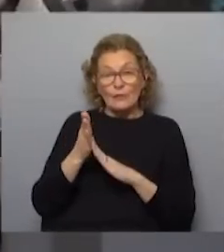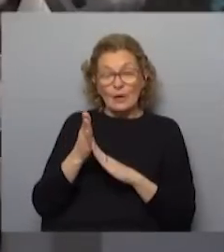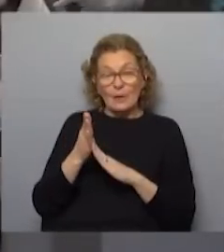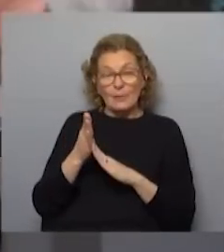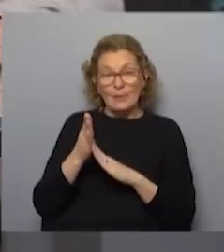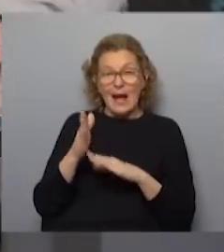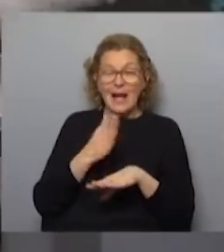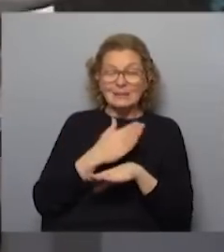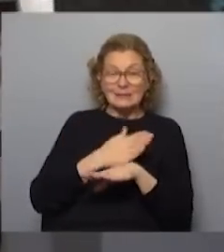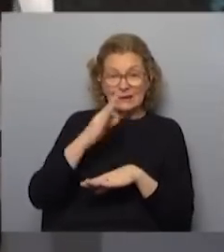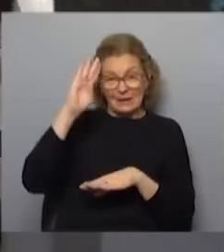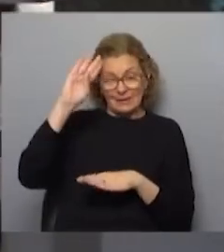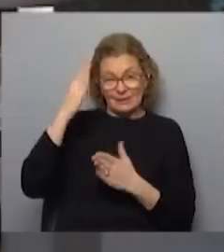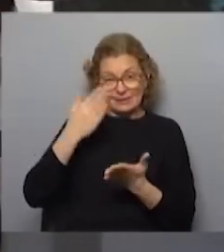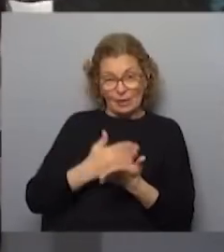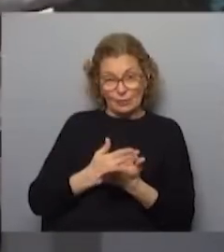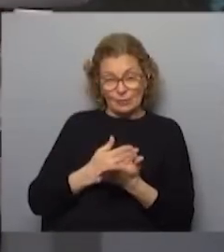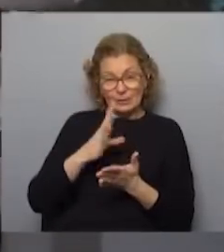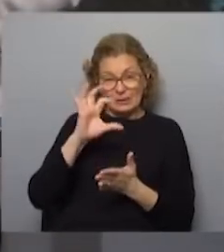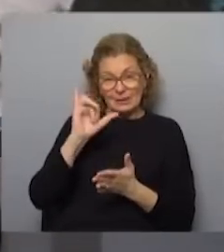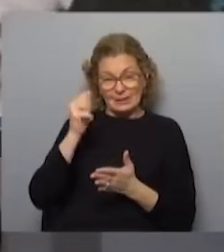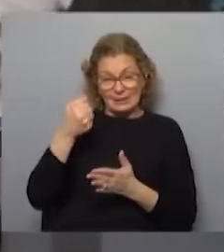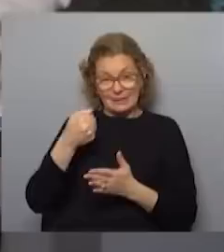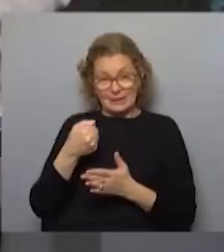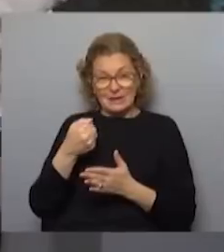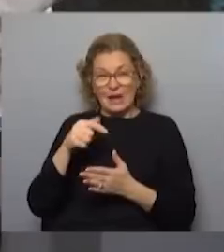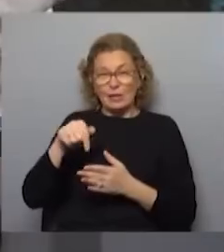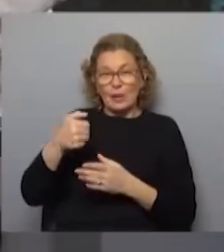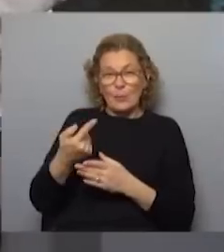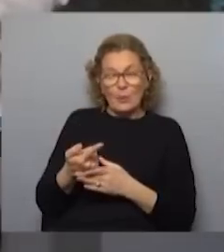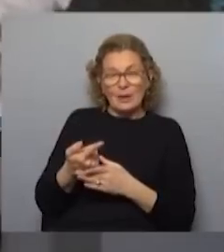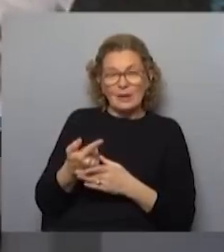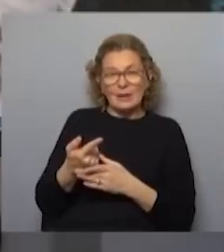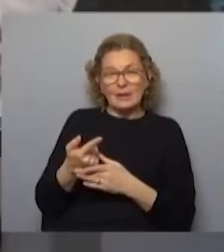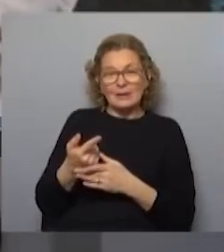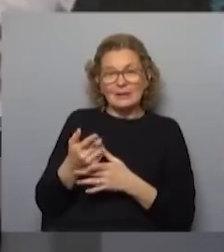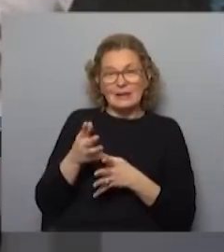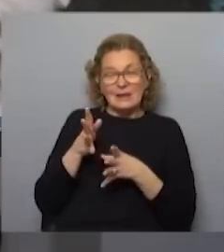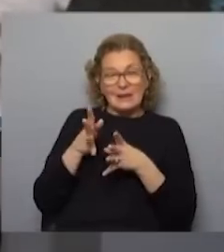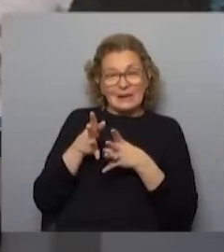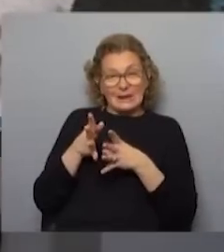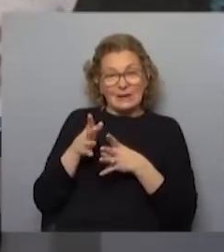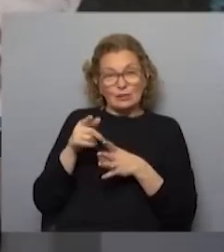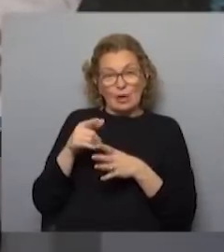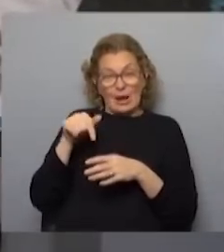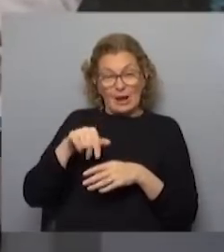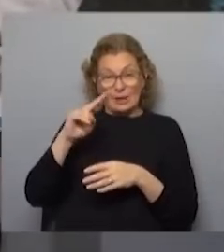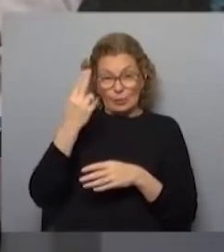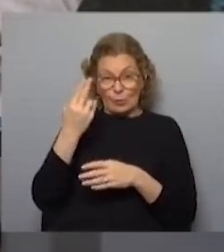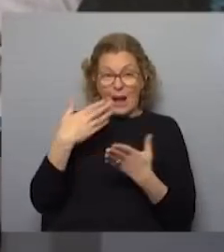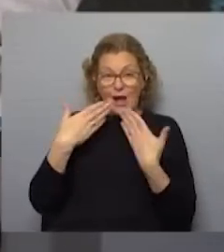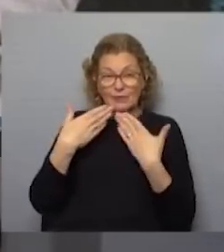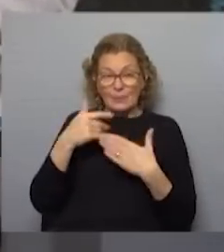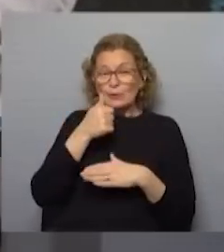la prédica dura porque esto Desde que la Cia es Cia y con la Guerra Fría andando esto existe en el Uruguay ya